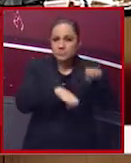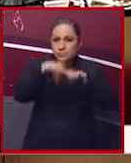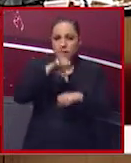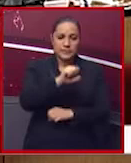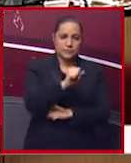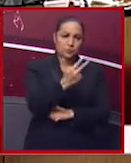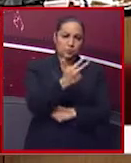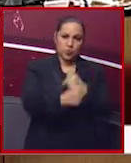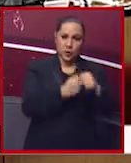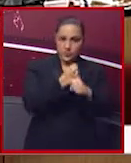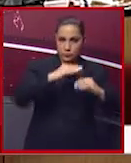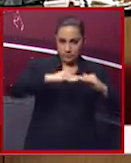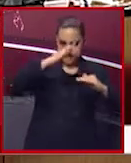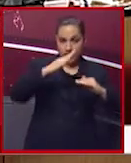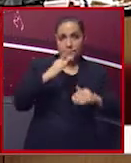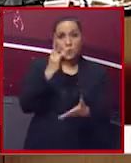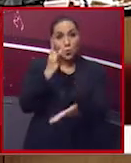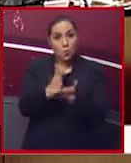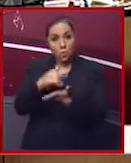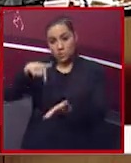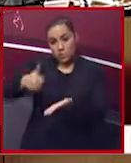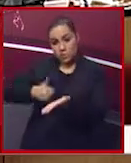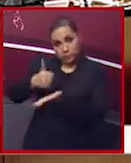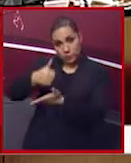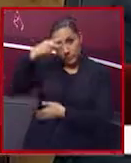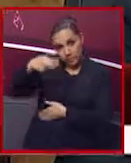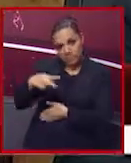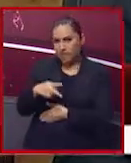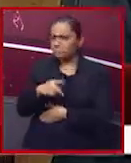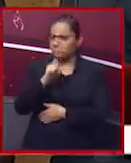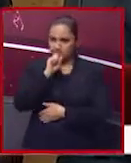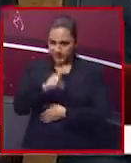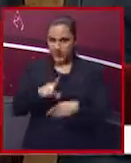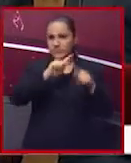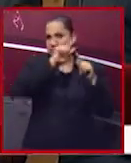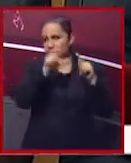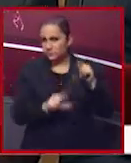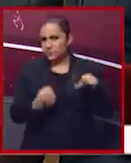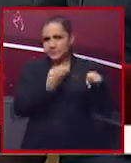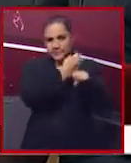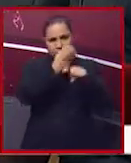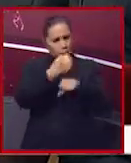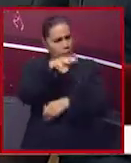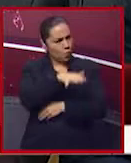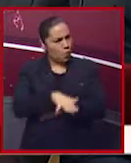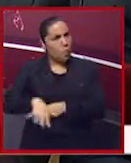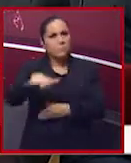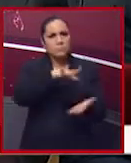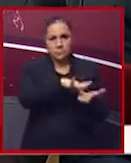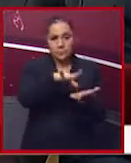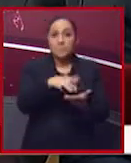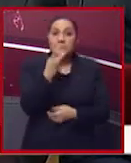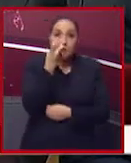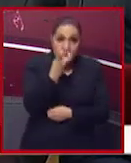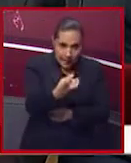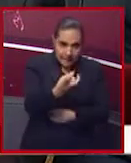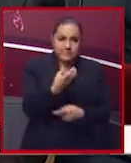la República. Va a ser universal, es el primer paso para tener una pensión